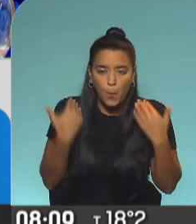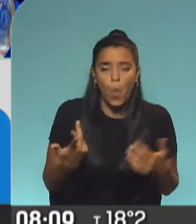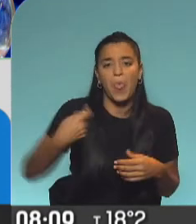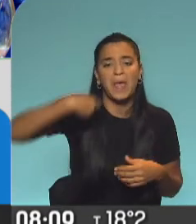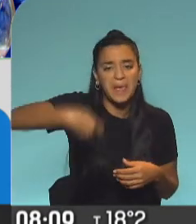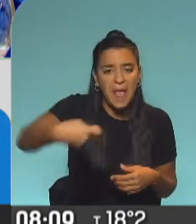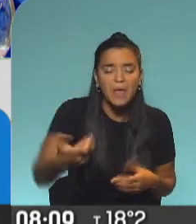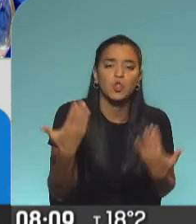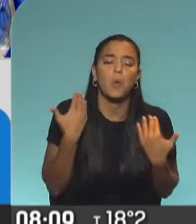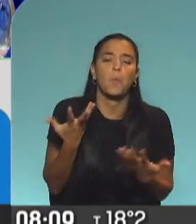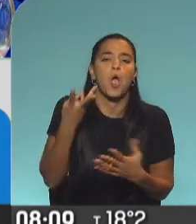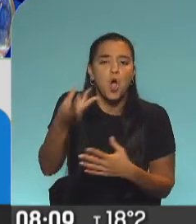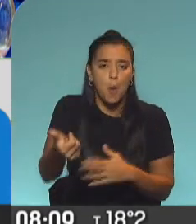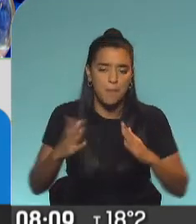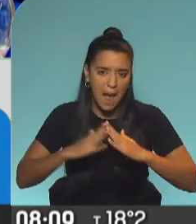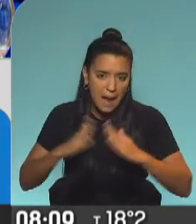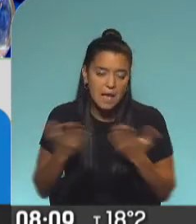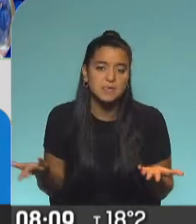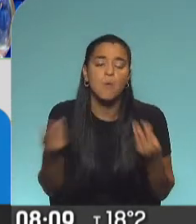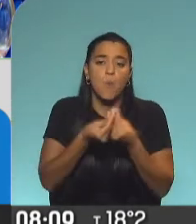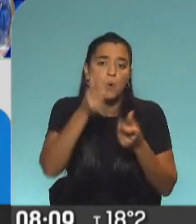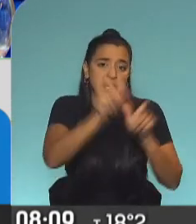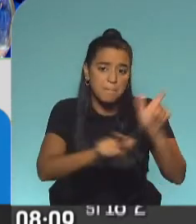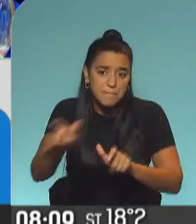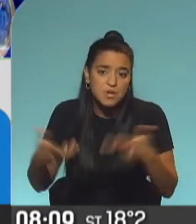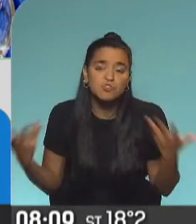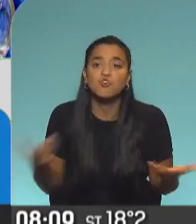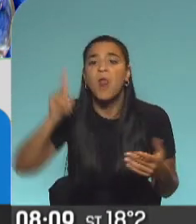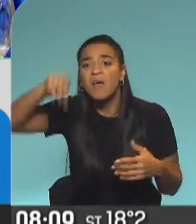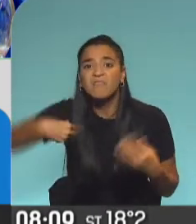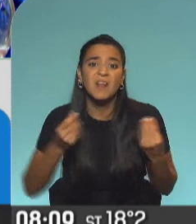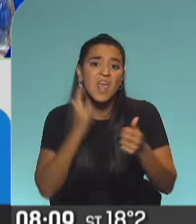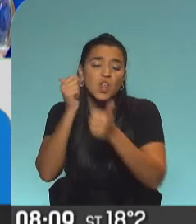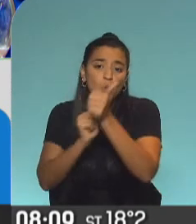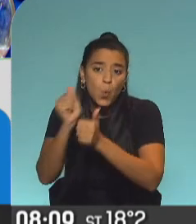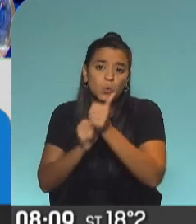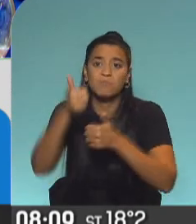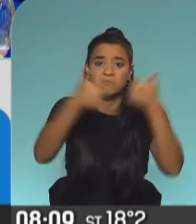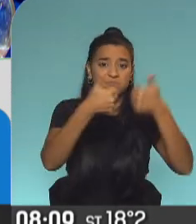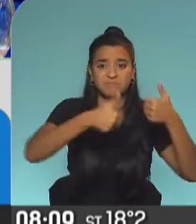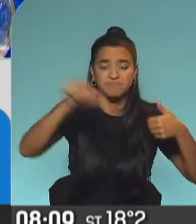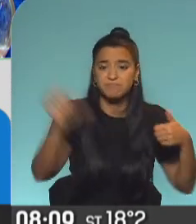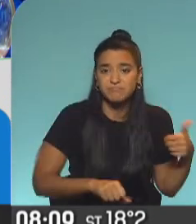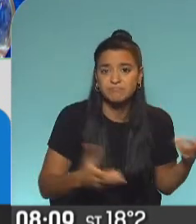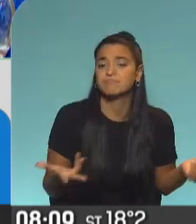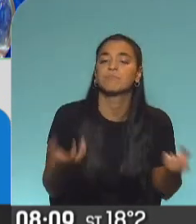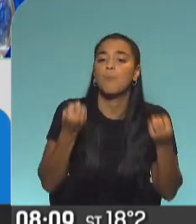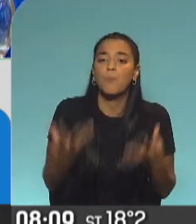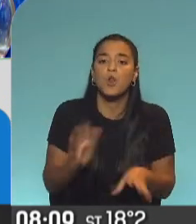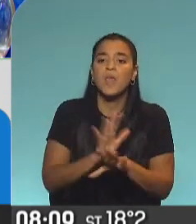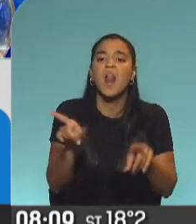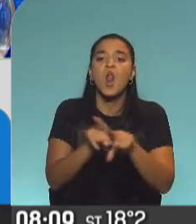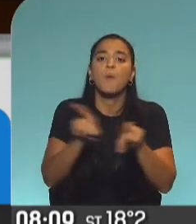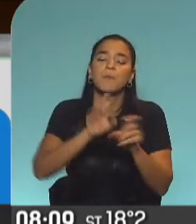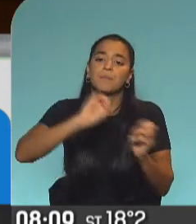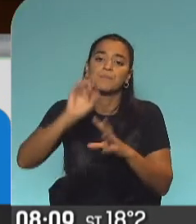crédito, comprarse una casa, muchas personas lo que llevó a que la industria no sea competitiva, porque salía lo mismo